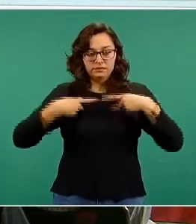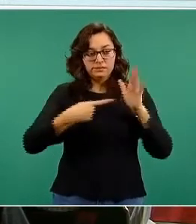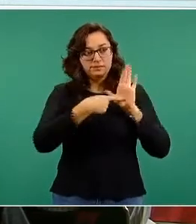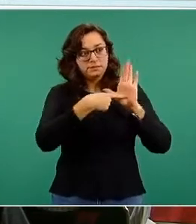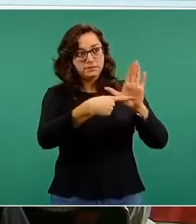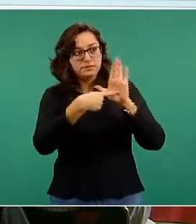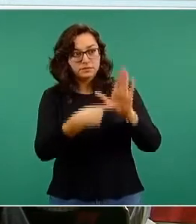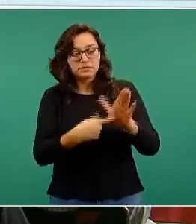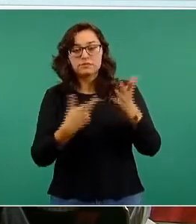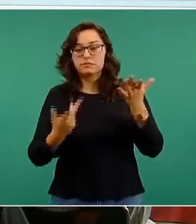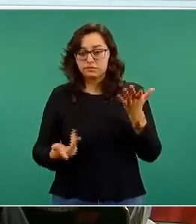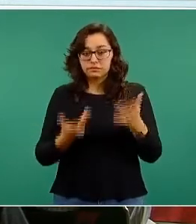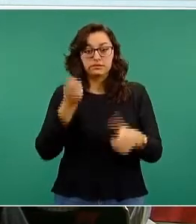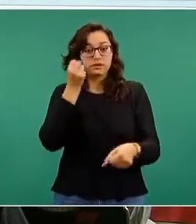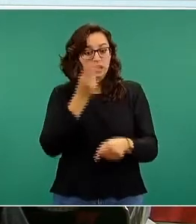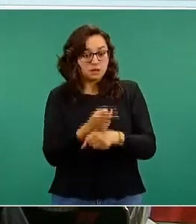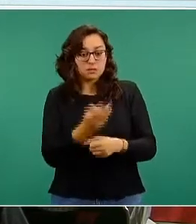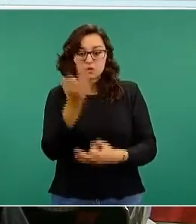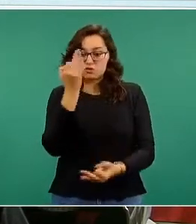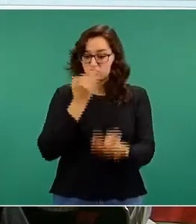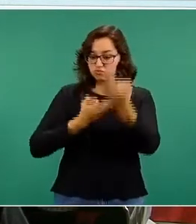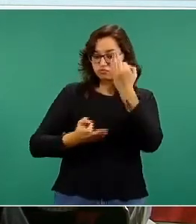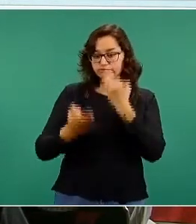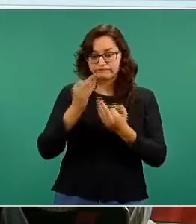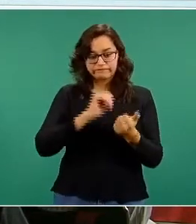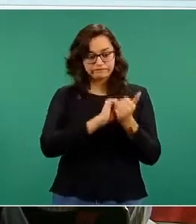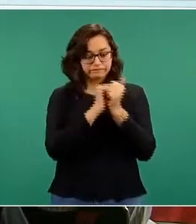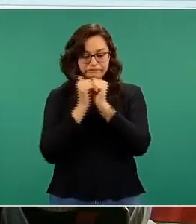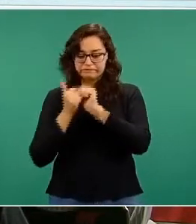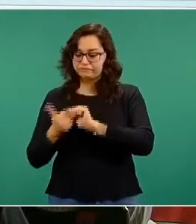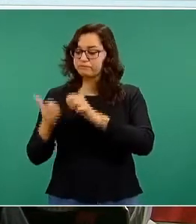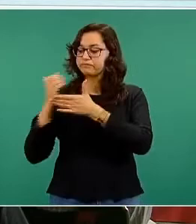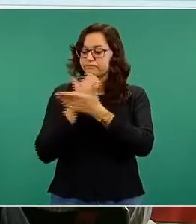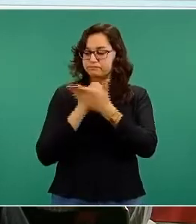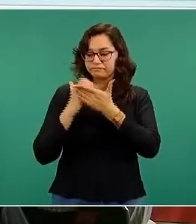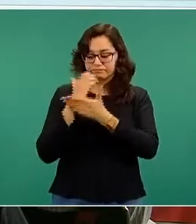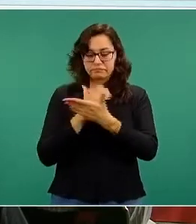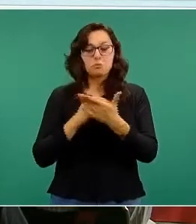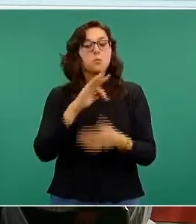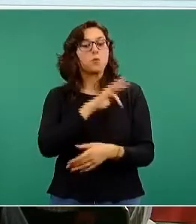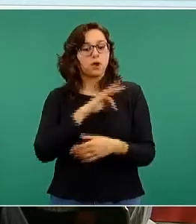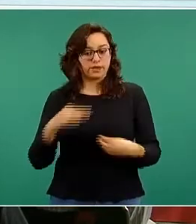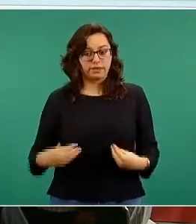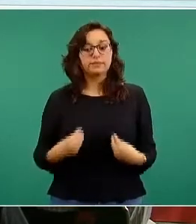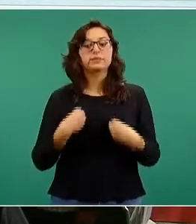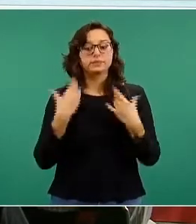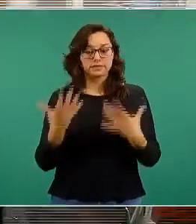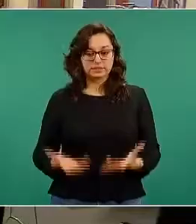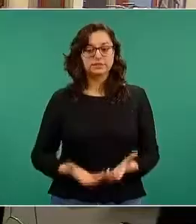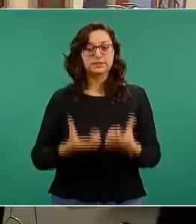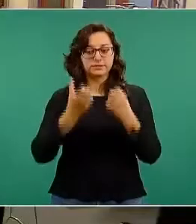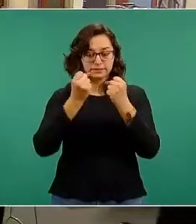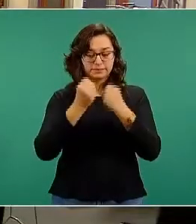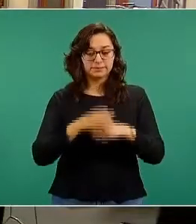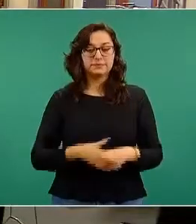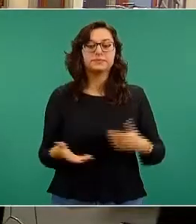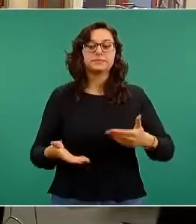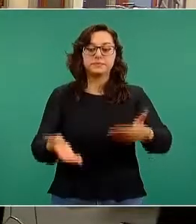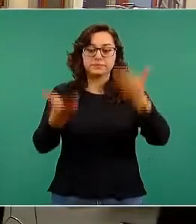un tratamiento oportuno esto realmente salva vidas. Si me pasa la siguiente, por favor.